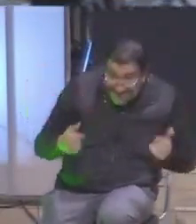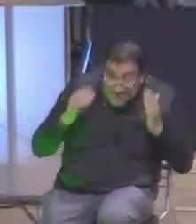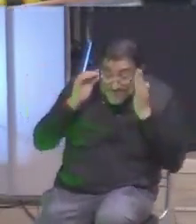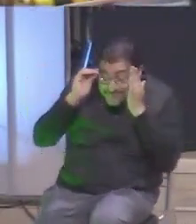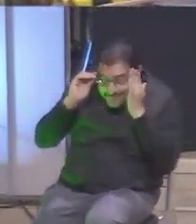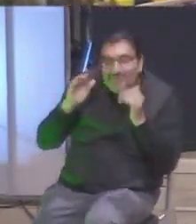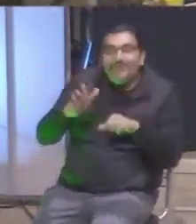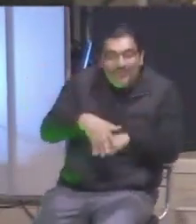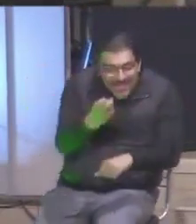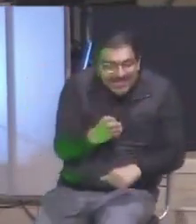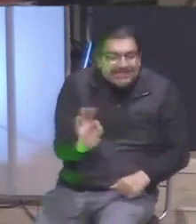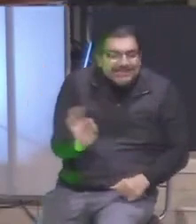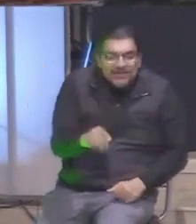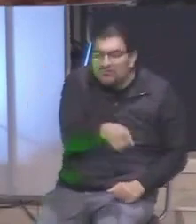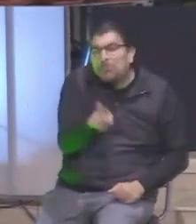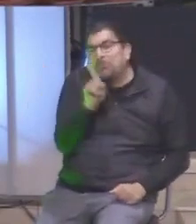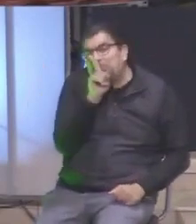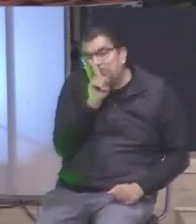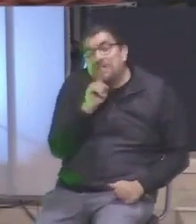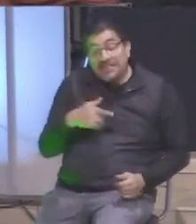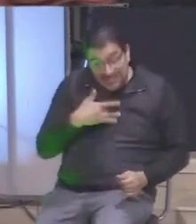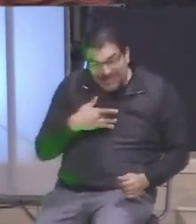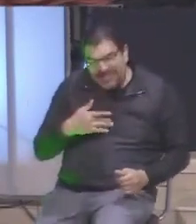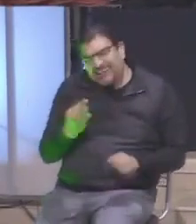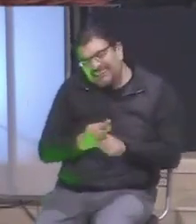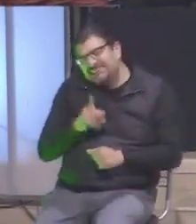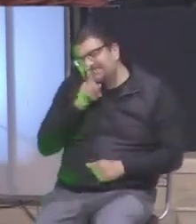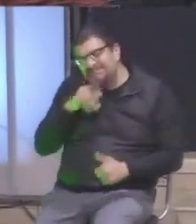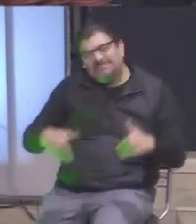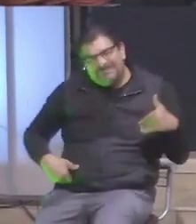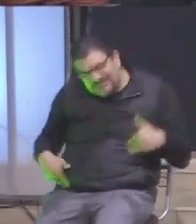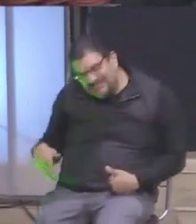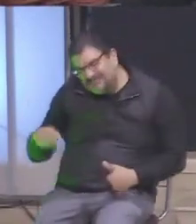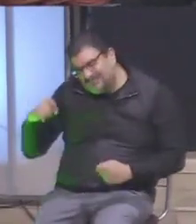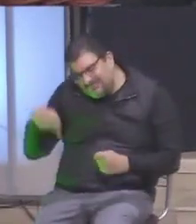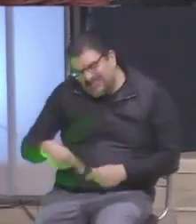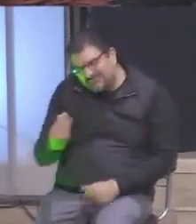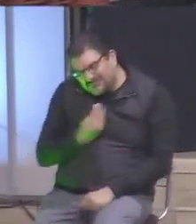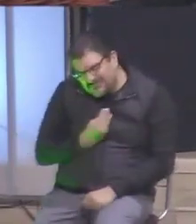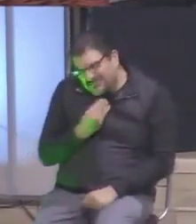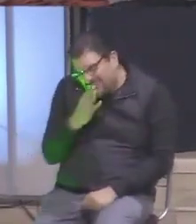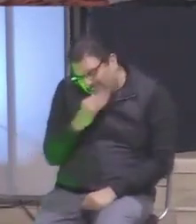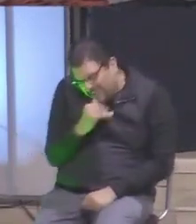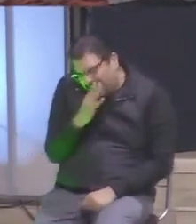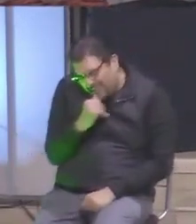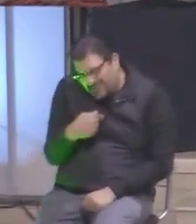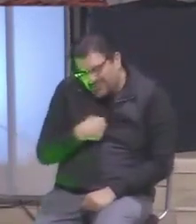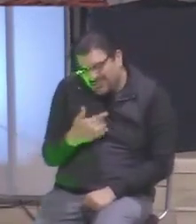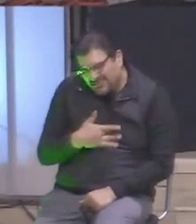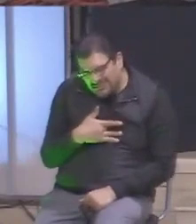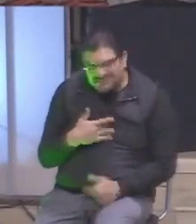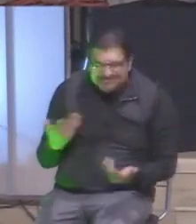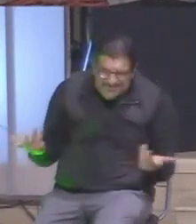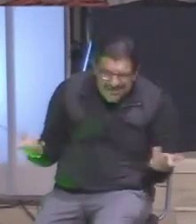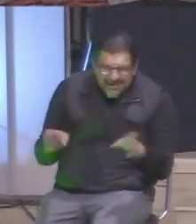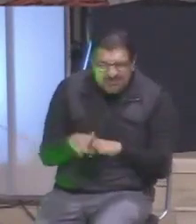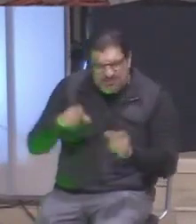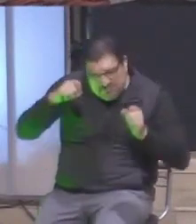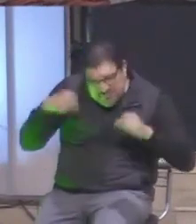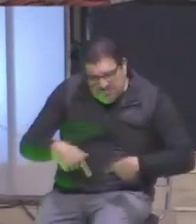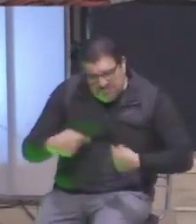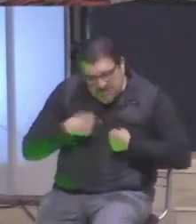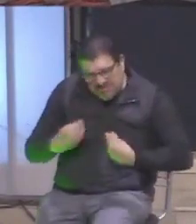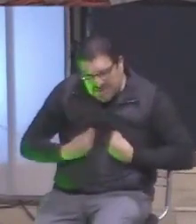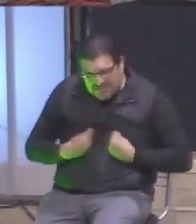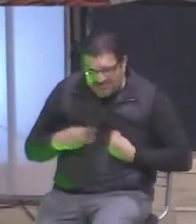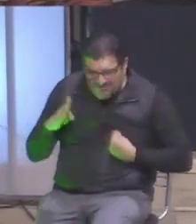ocurre si tú te sientes estrecho hoy si tú te sientes incómodo hoy con la vida